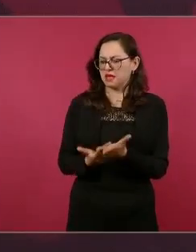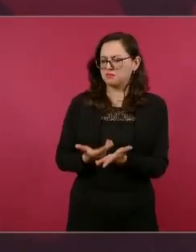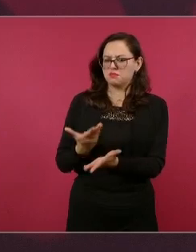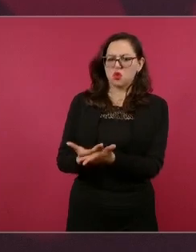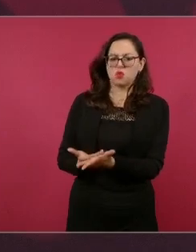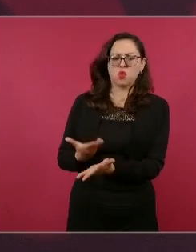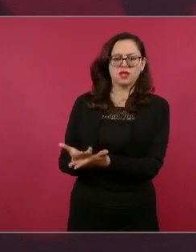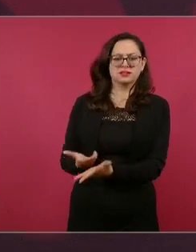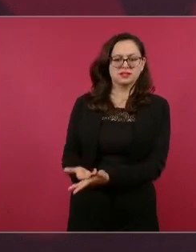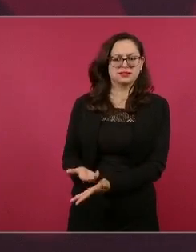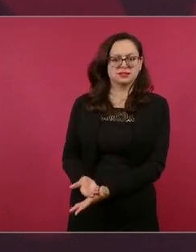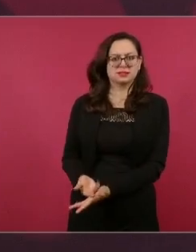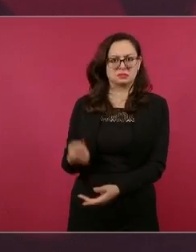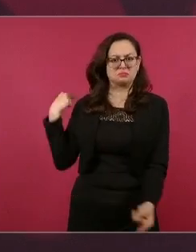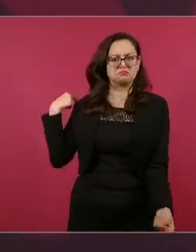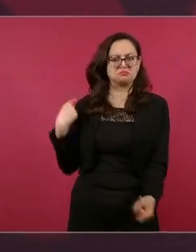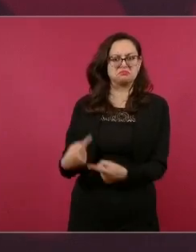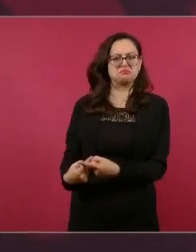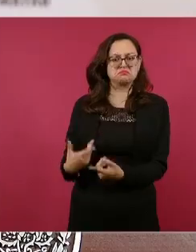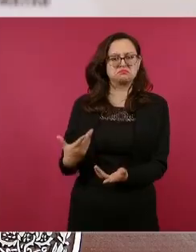que está